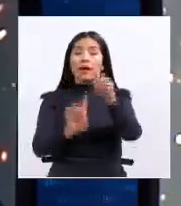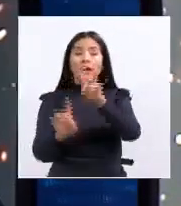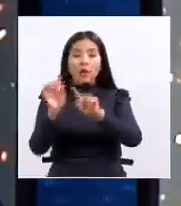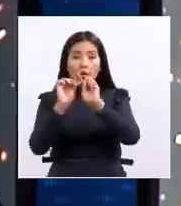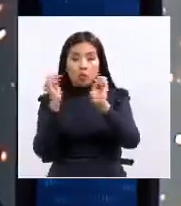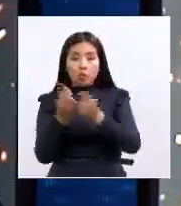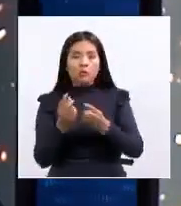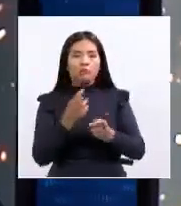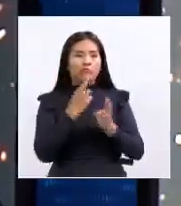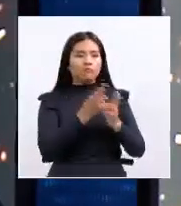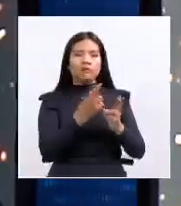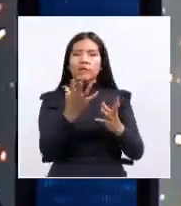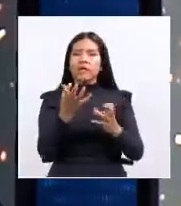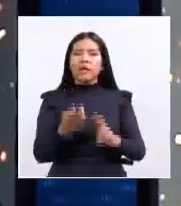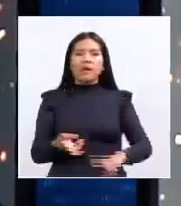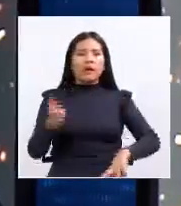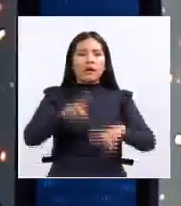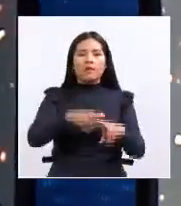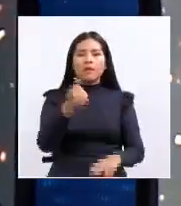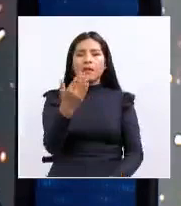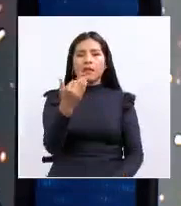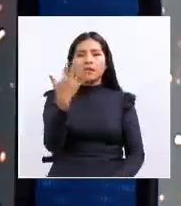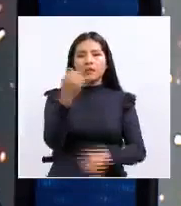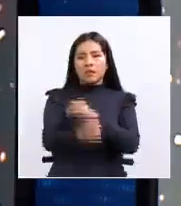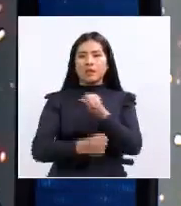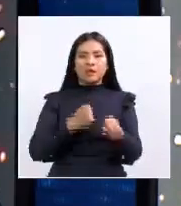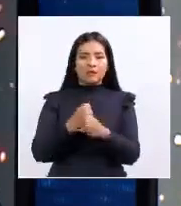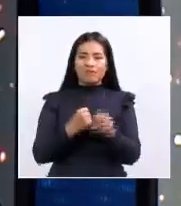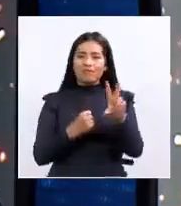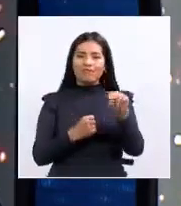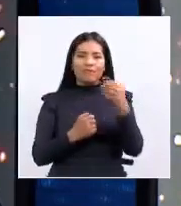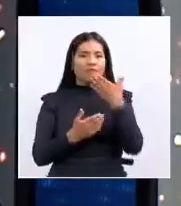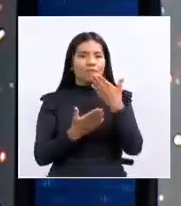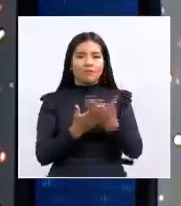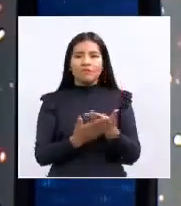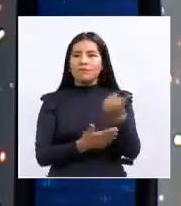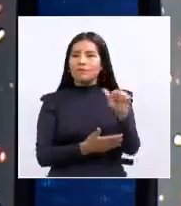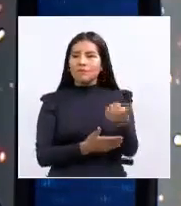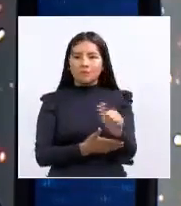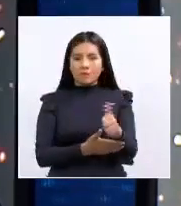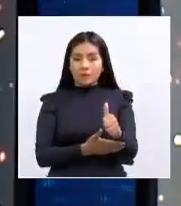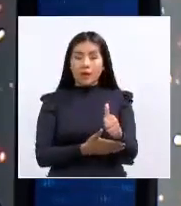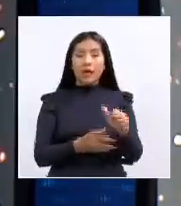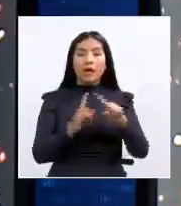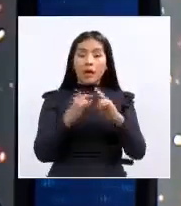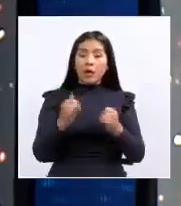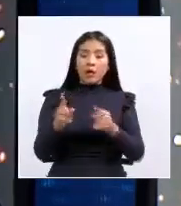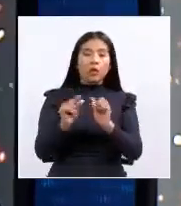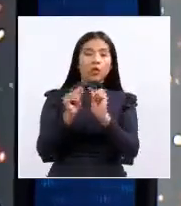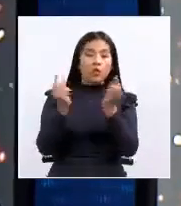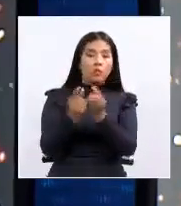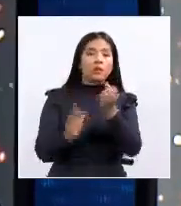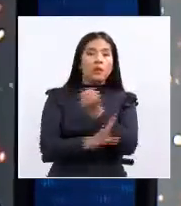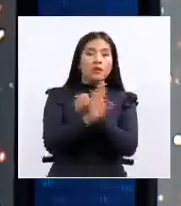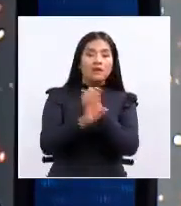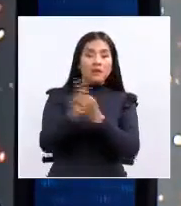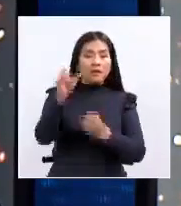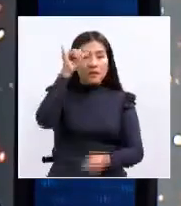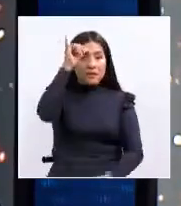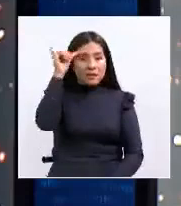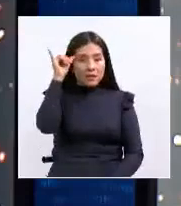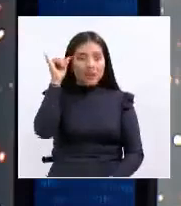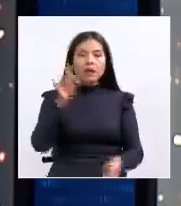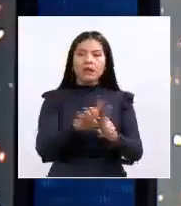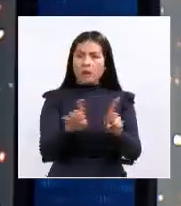que sean 15 años de prisión y no solamente 10. Mientras tanto, la defensa de Jeanine Áñez dice que va a presentar